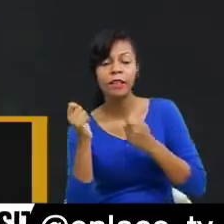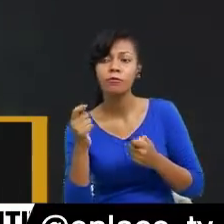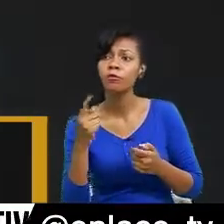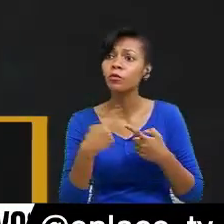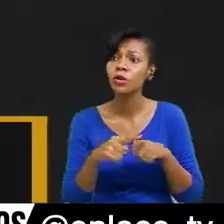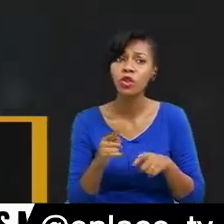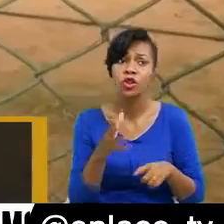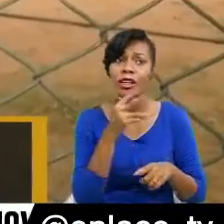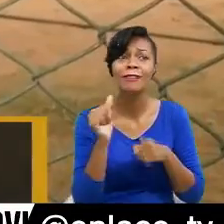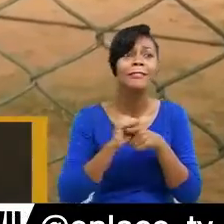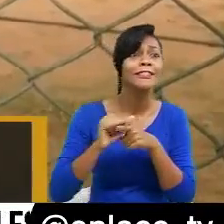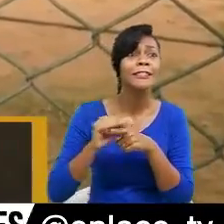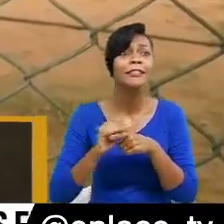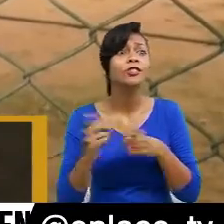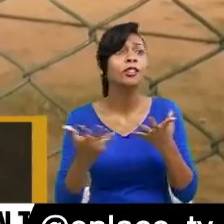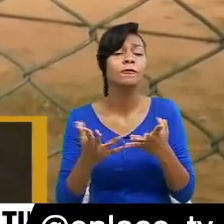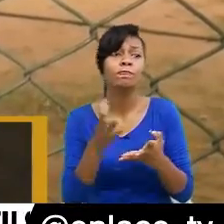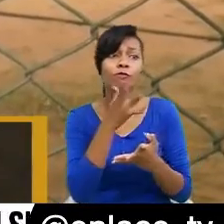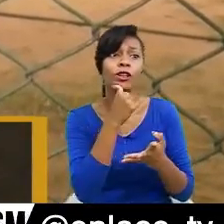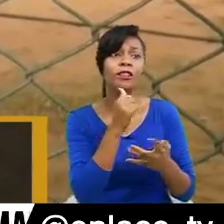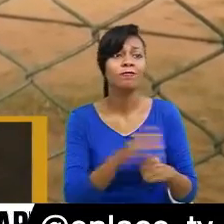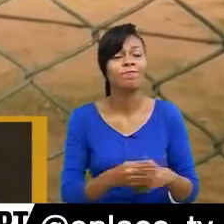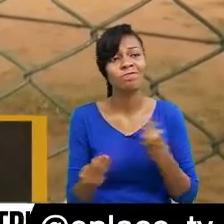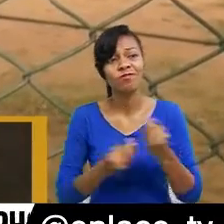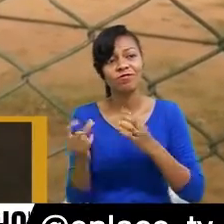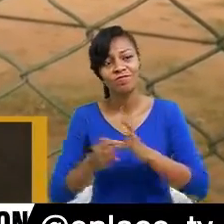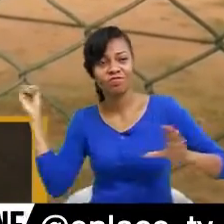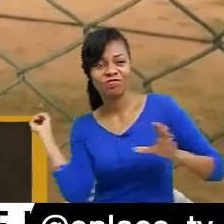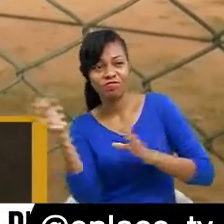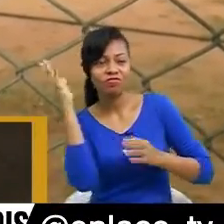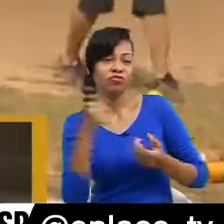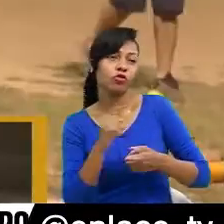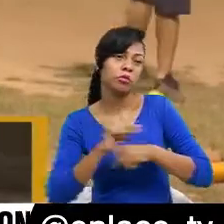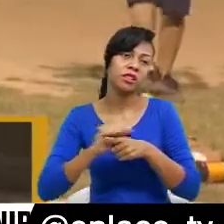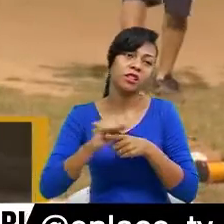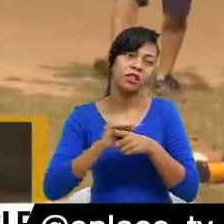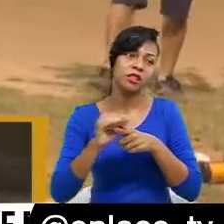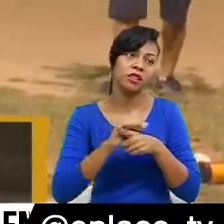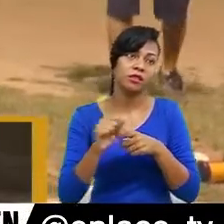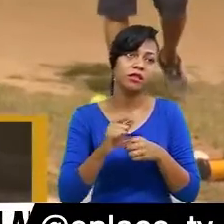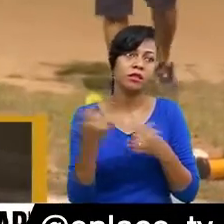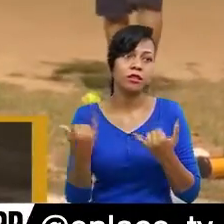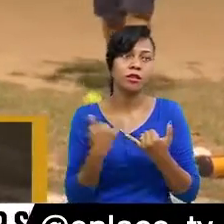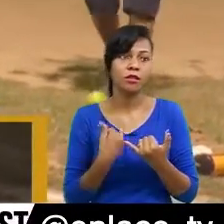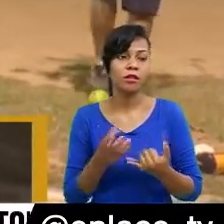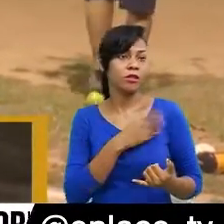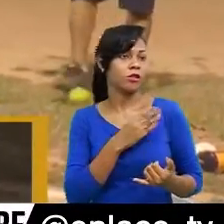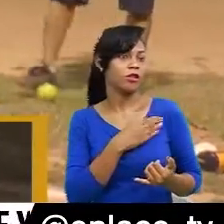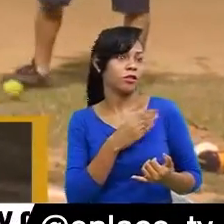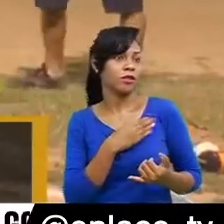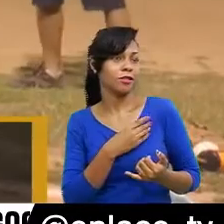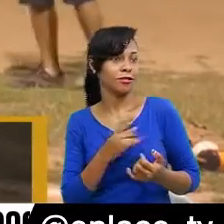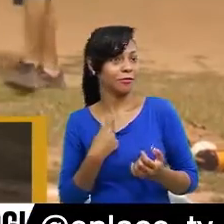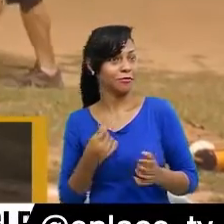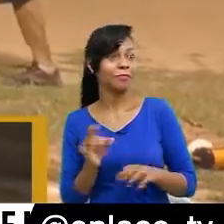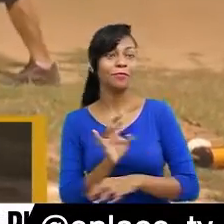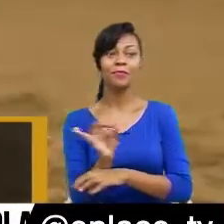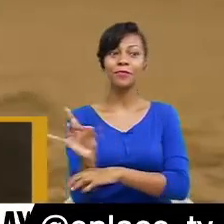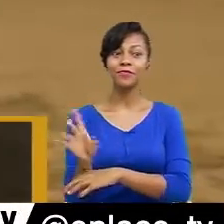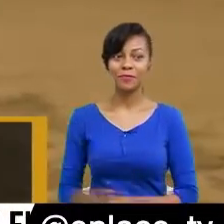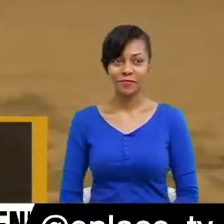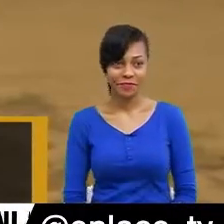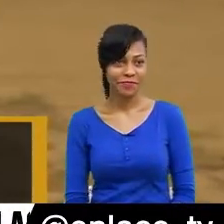practicar el béisbol, hoy le tomó gusto a la bola rápida y es uno de los alumnos más aventajados de la escuela de lanzadores. No, pues